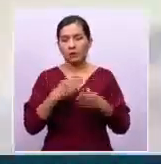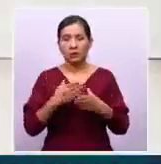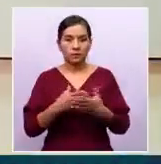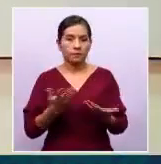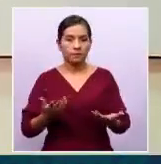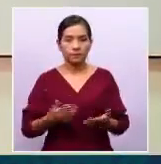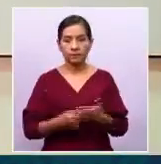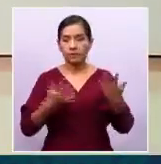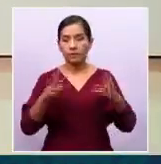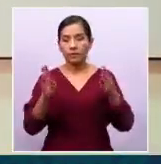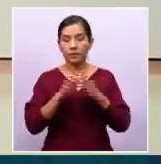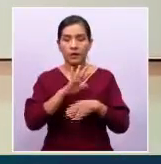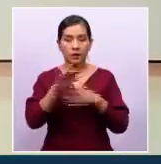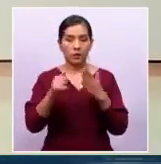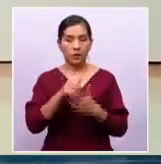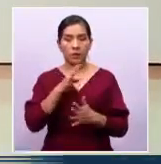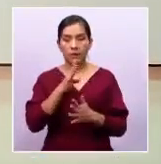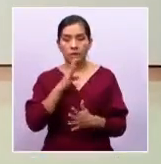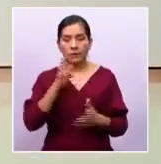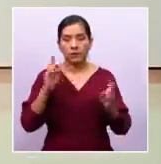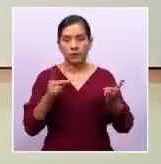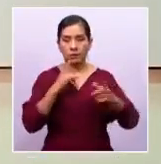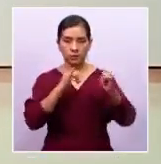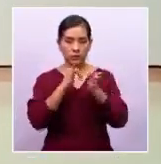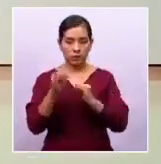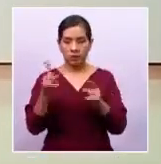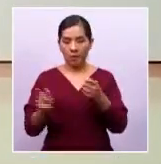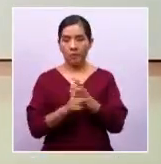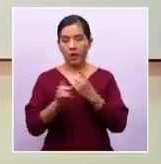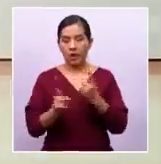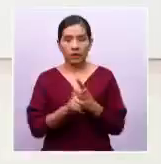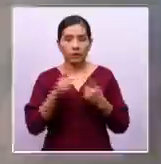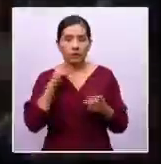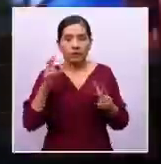Van a declarar el número que considere el fiscal necesario.